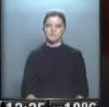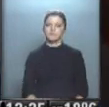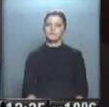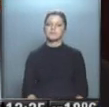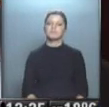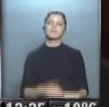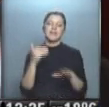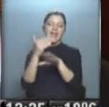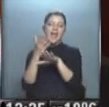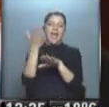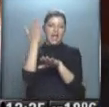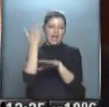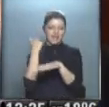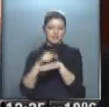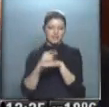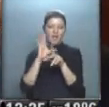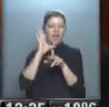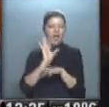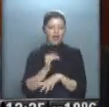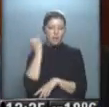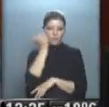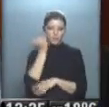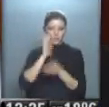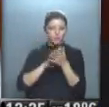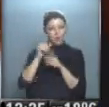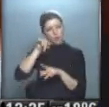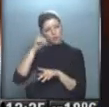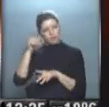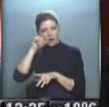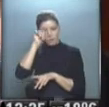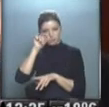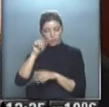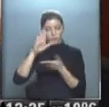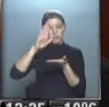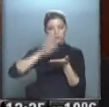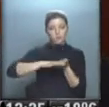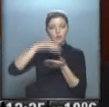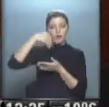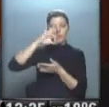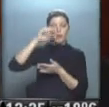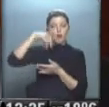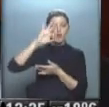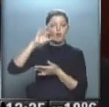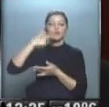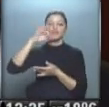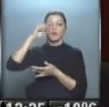Algo de esto anticipé en una pregunta previa, que es la figura del monopsonio. Es